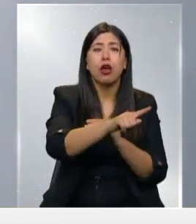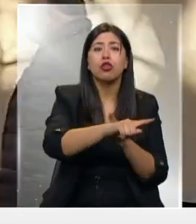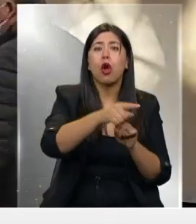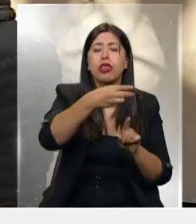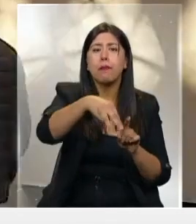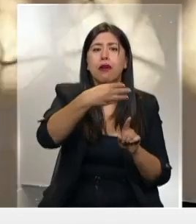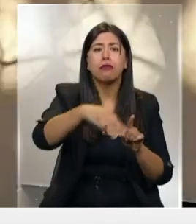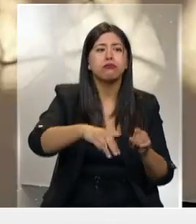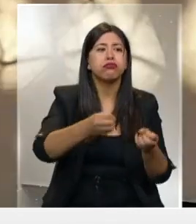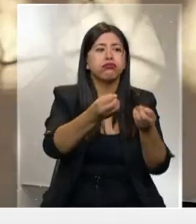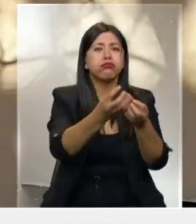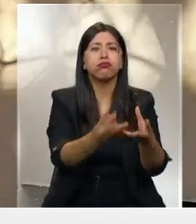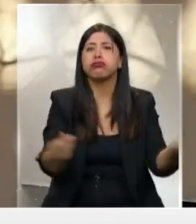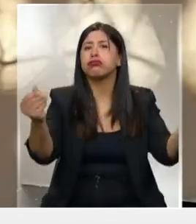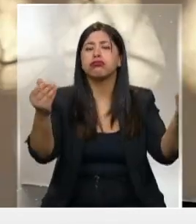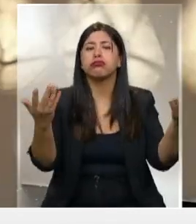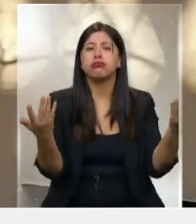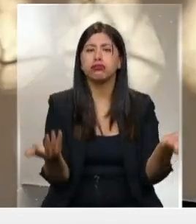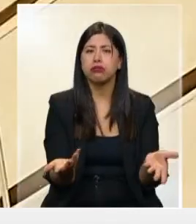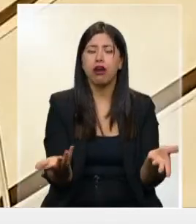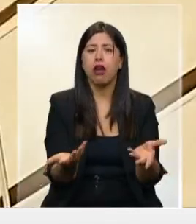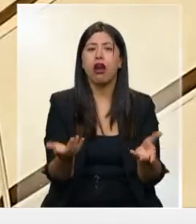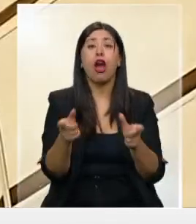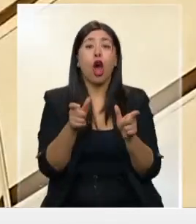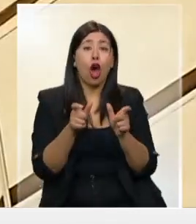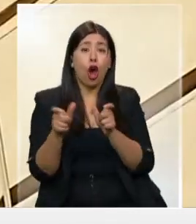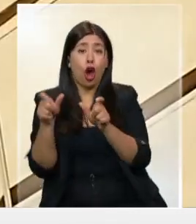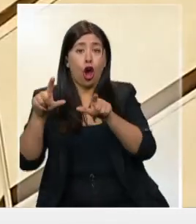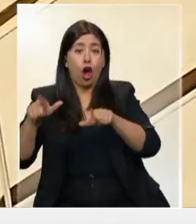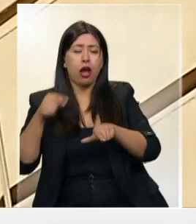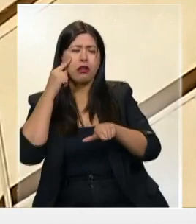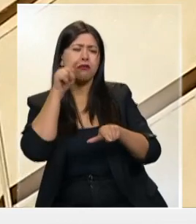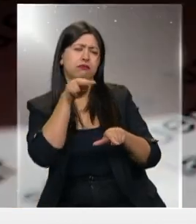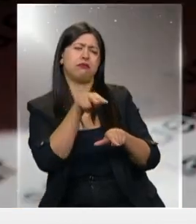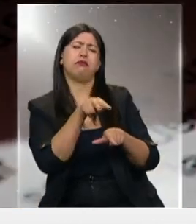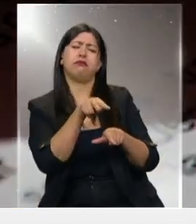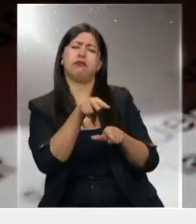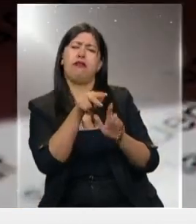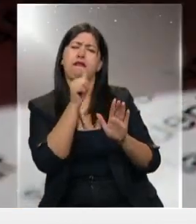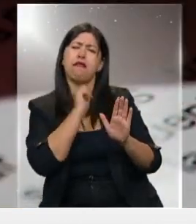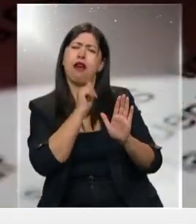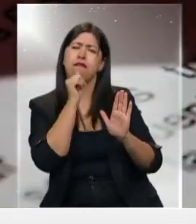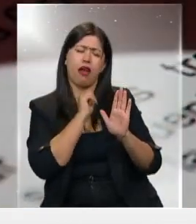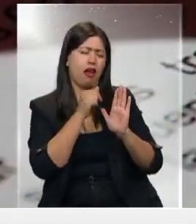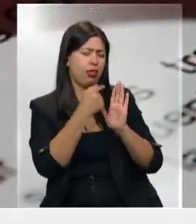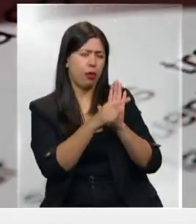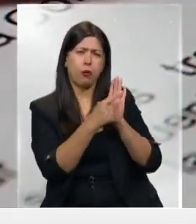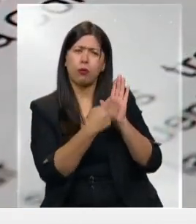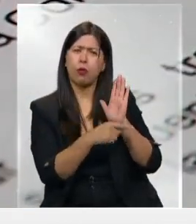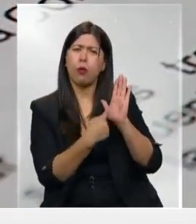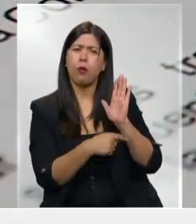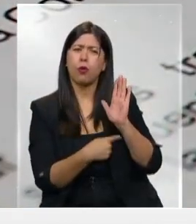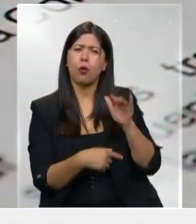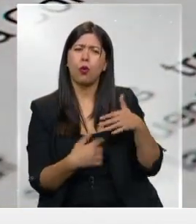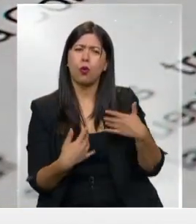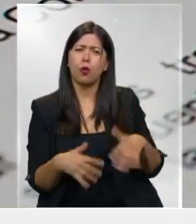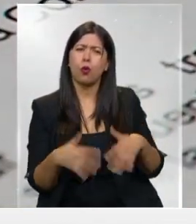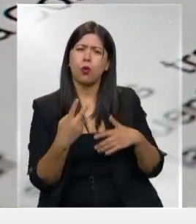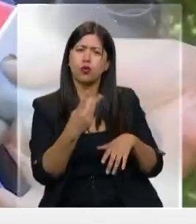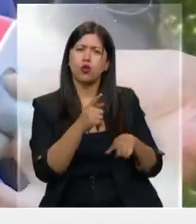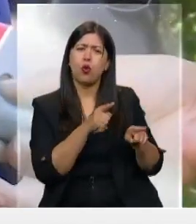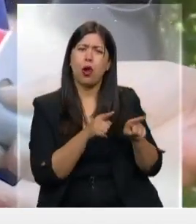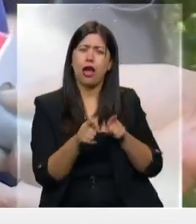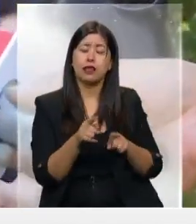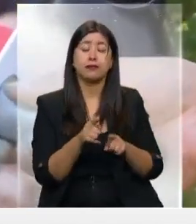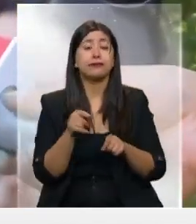municipio. Esto luego que la Contraloría constatara una serie de irregularidades durante su gestión. Tenemos el convencimiento de